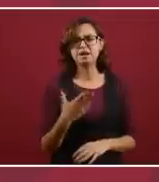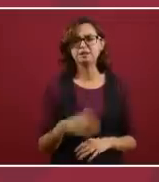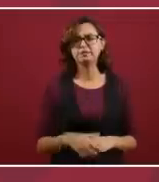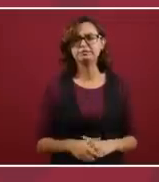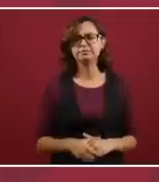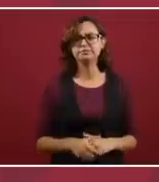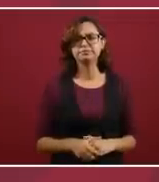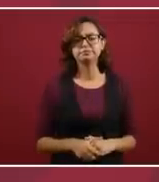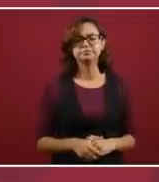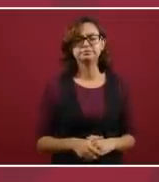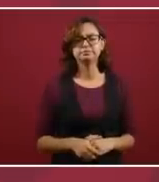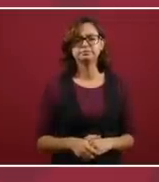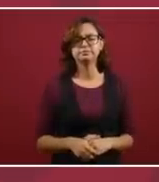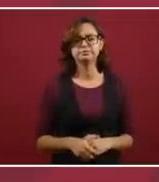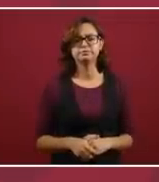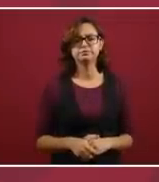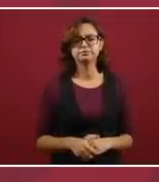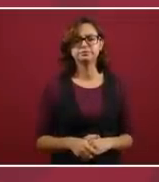no es